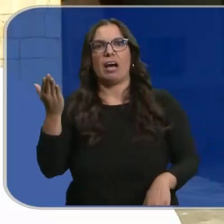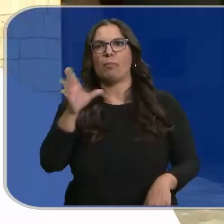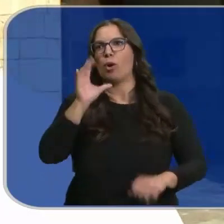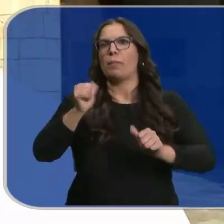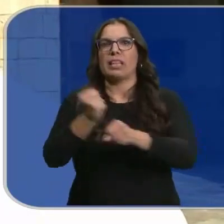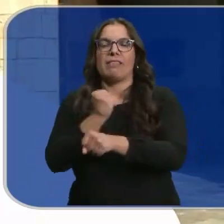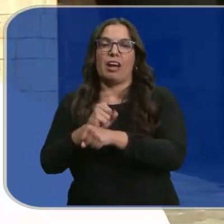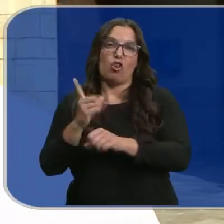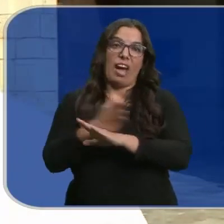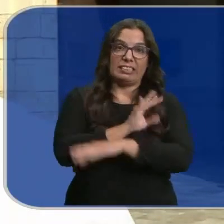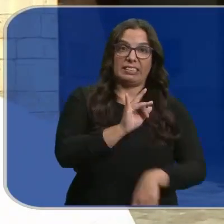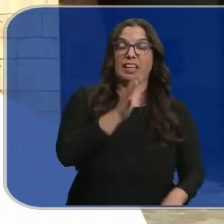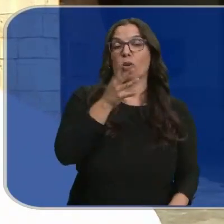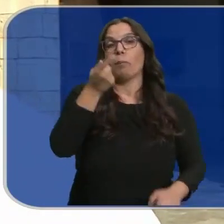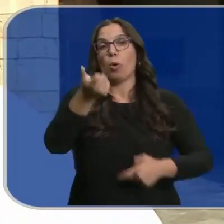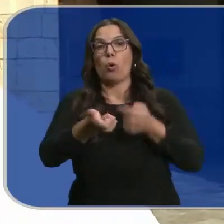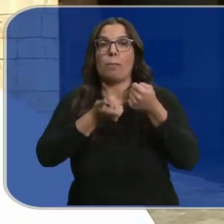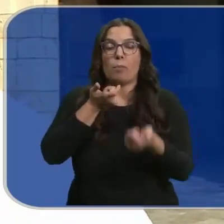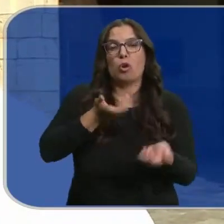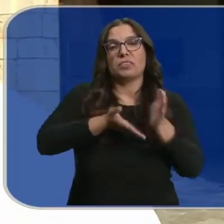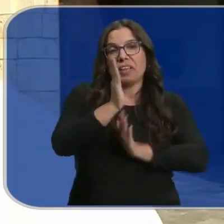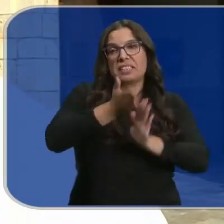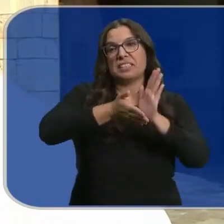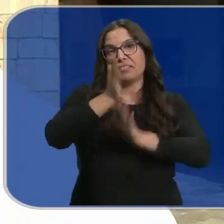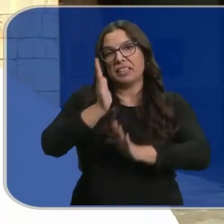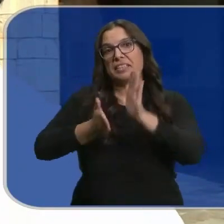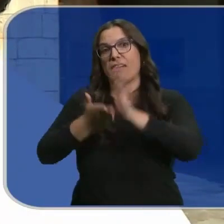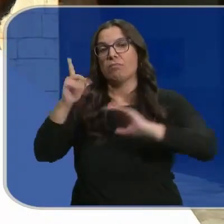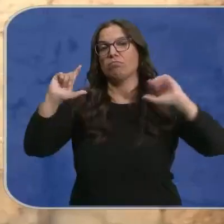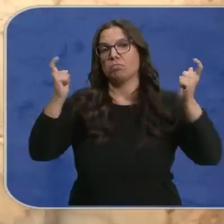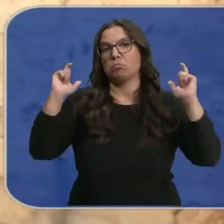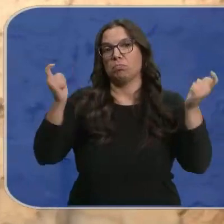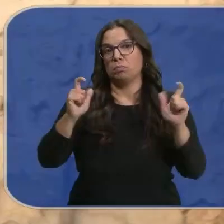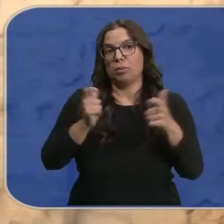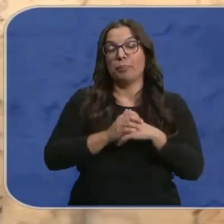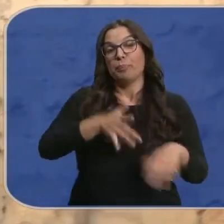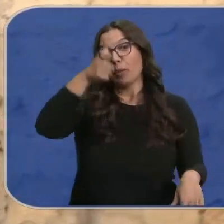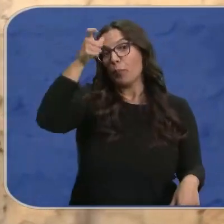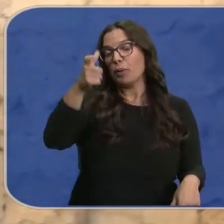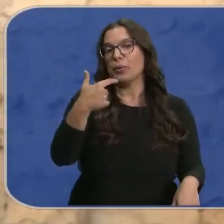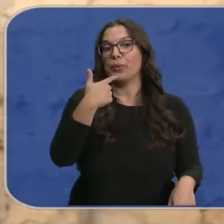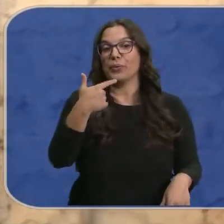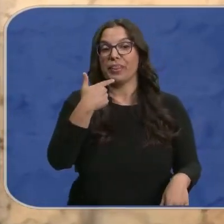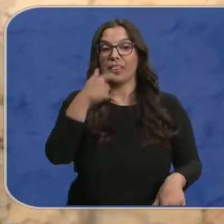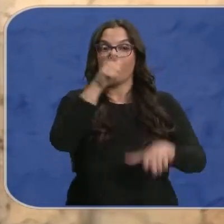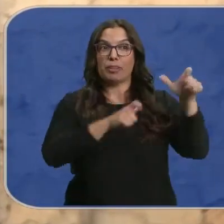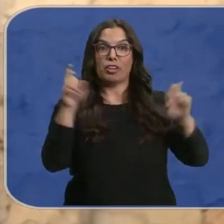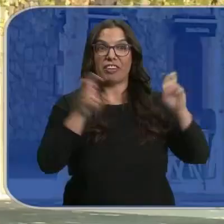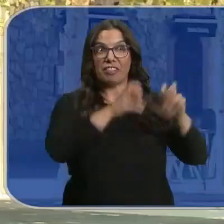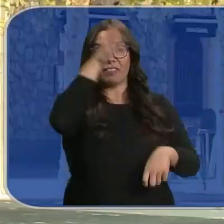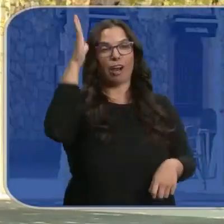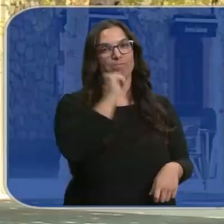antes porque empezaban a trabajar. Entonces van paulatinamente desapareciendo. Los pueblos dicen adiós a los